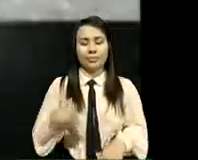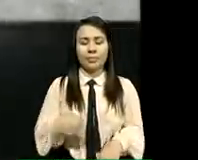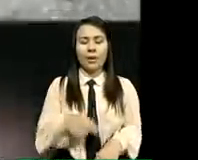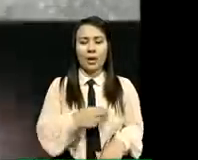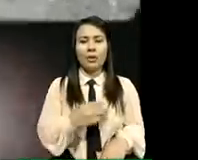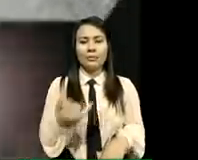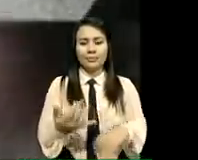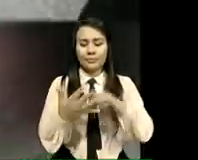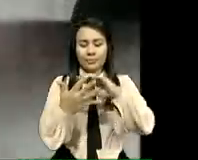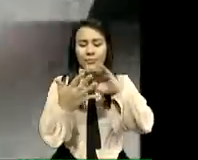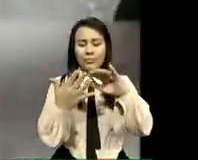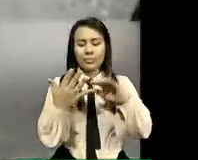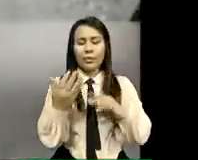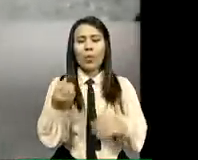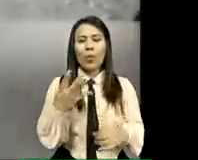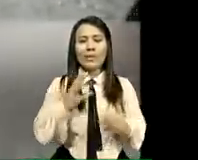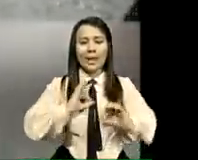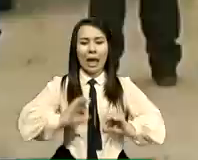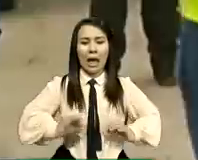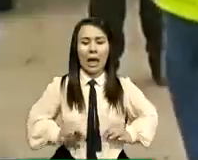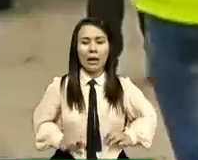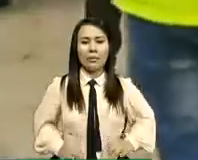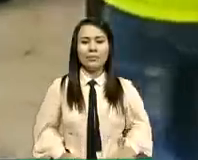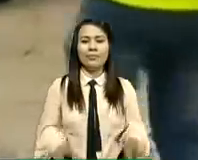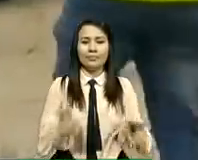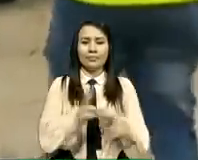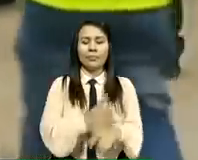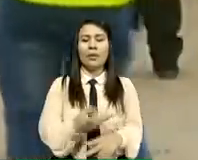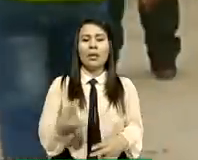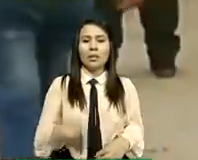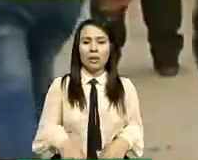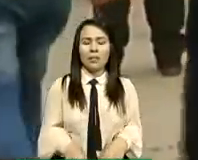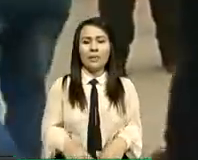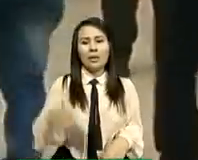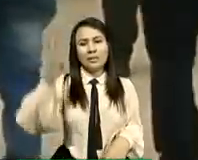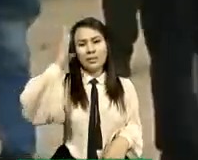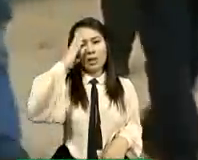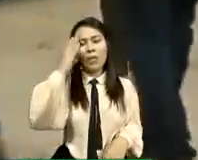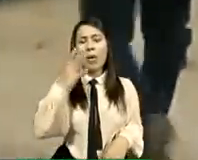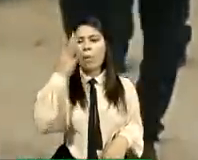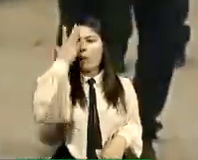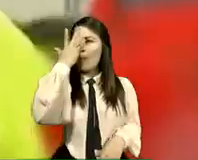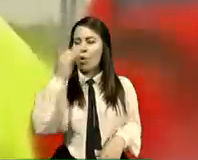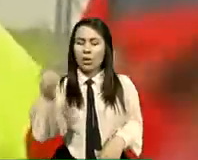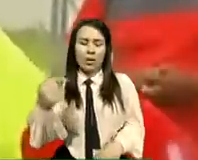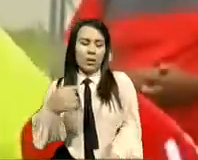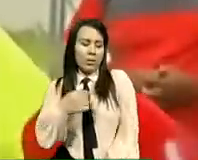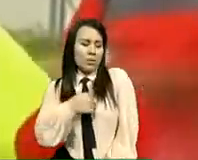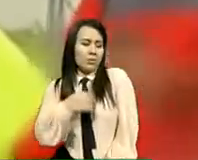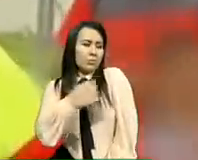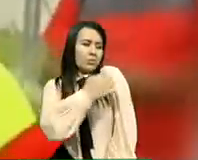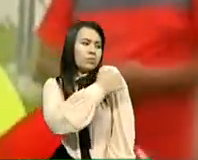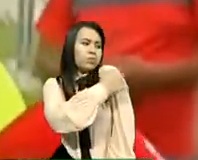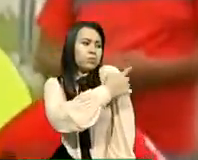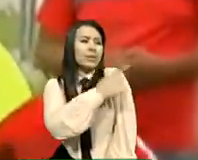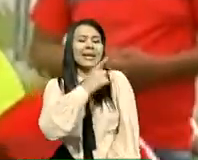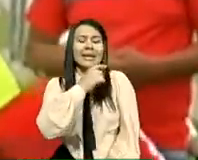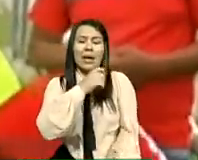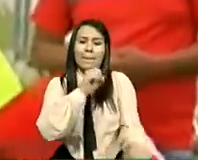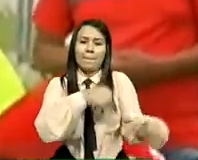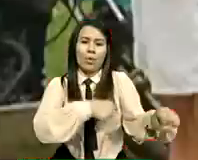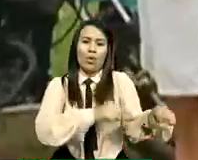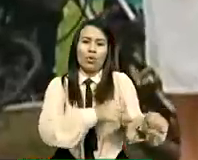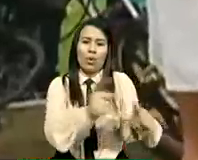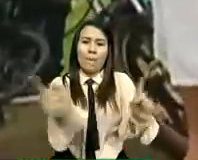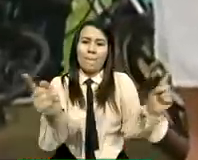contabilizar las heridas de entrada y las heridas de salida para establecer cuál fue la trayectoria en la cual impactaron al